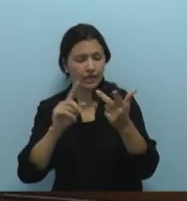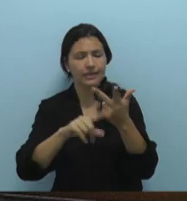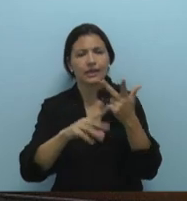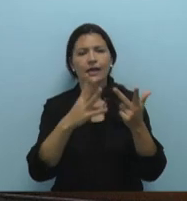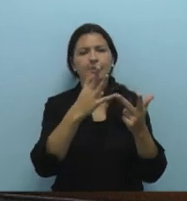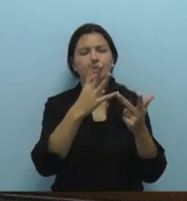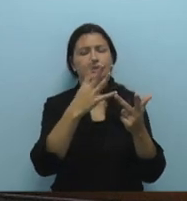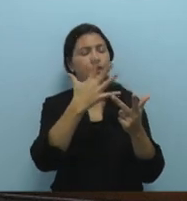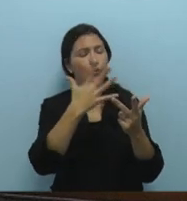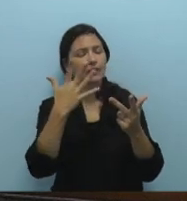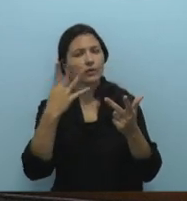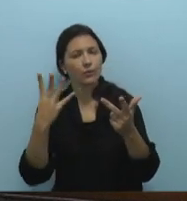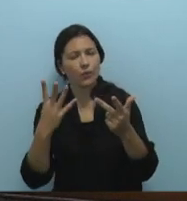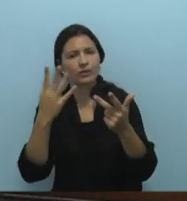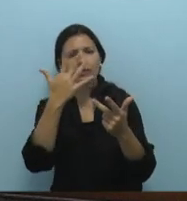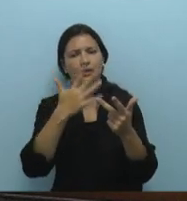54549 y el